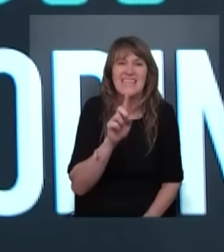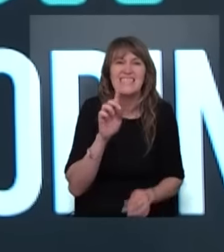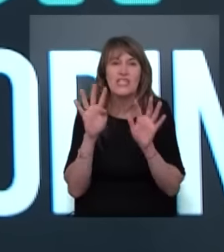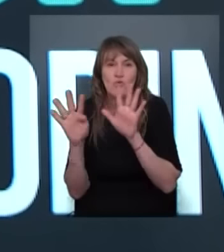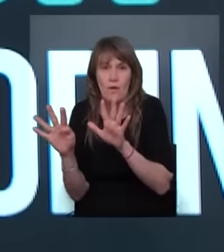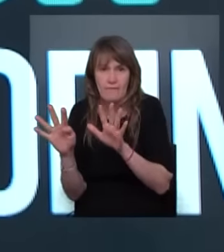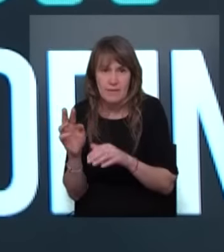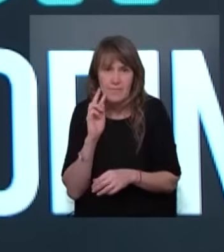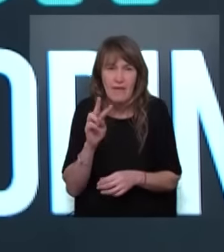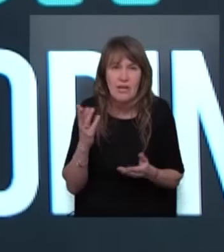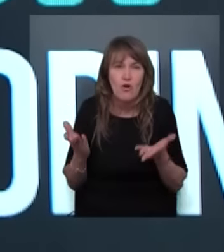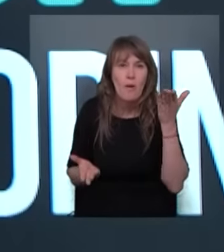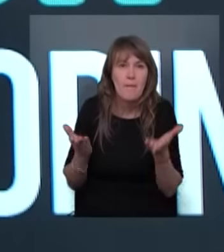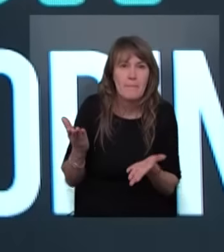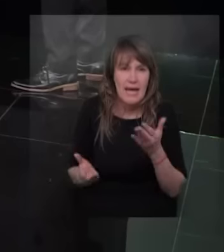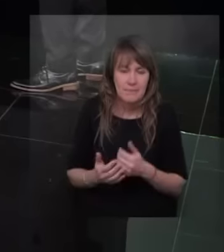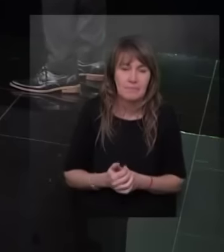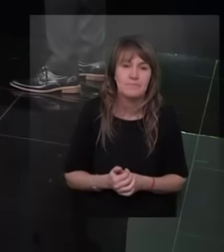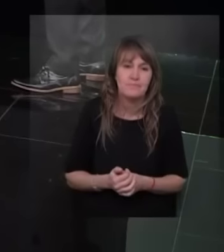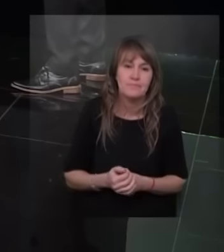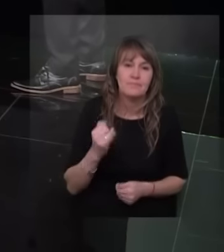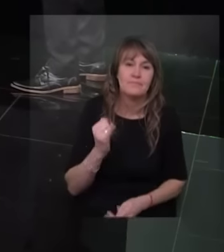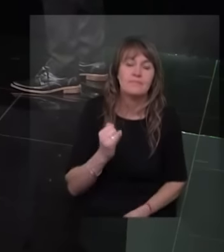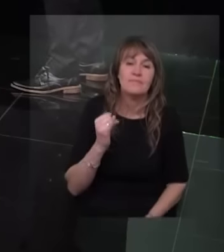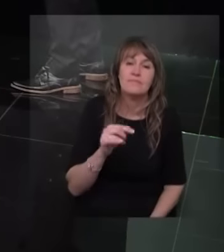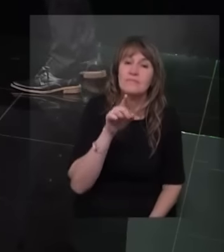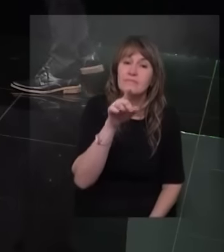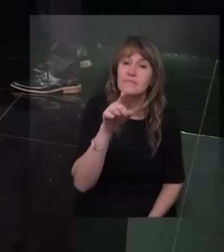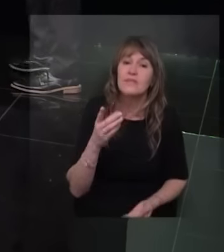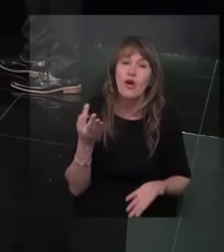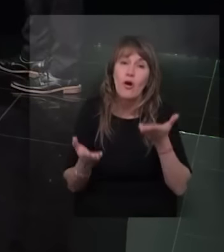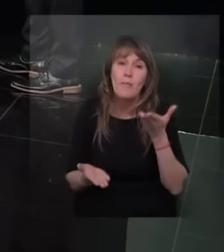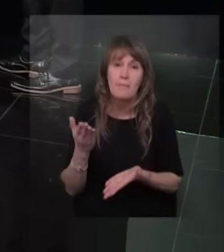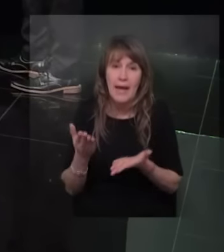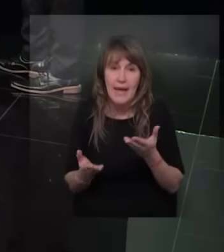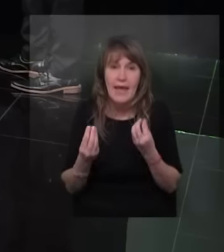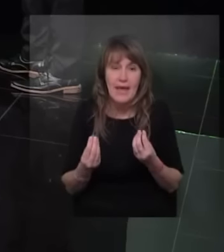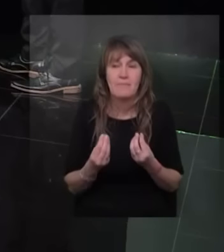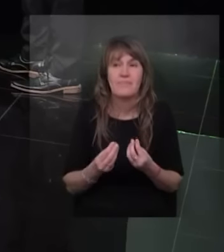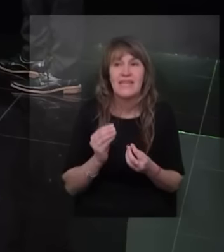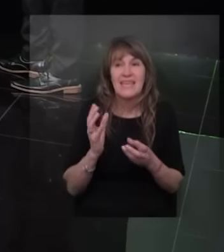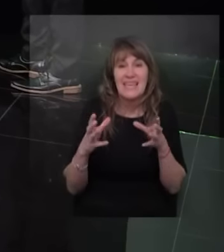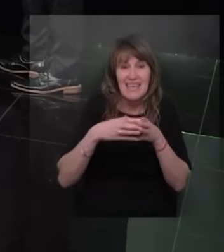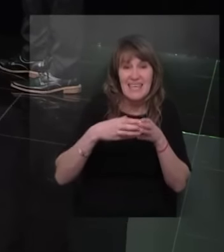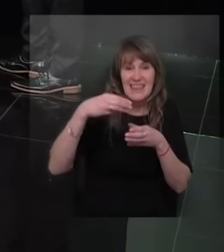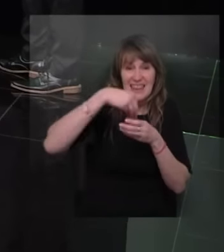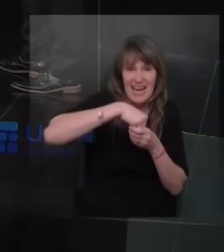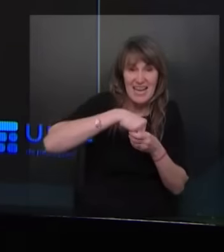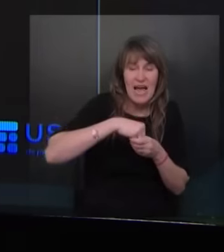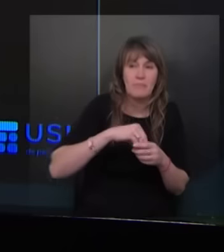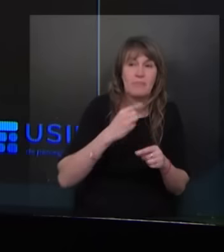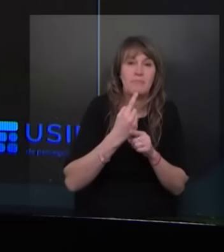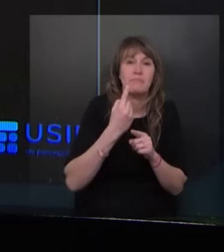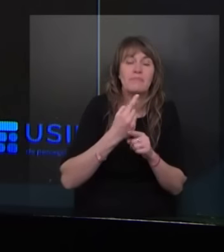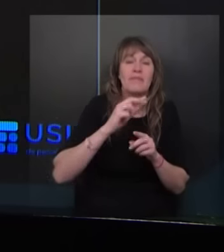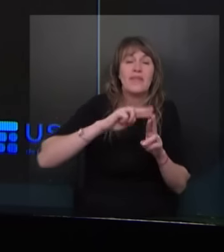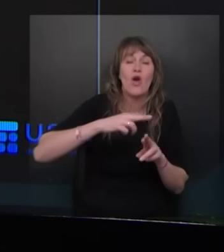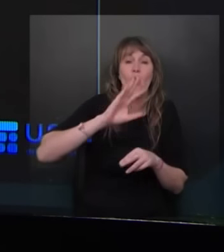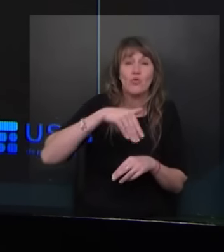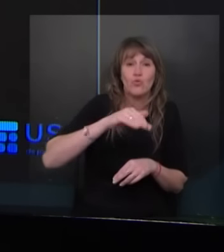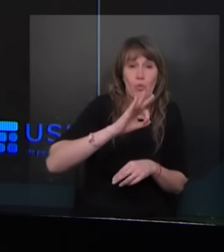pasamos a la próxima placa aquí lo que lo que traemos es una comparación de las internas la primera vuelta y balotas ahora lo lo lo